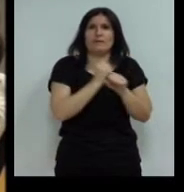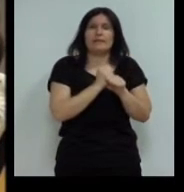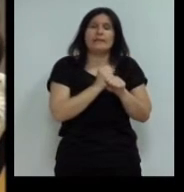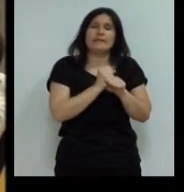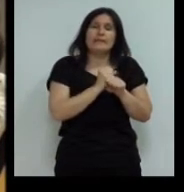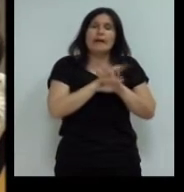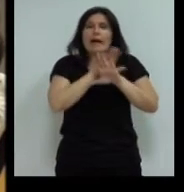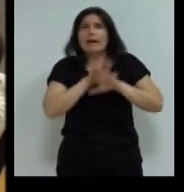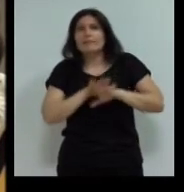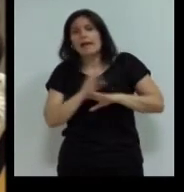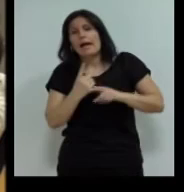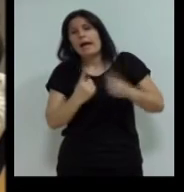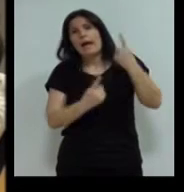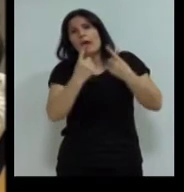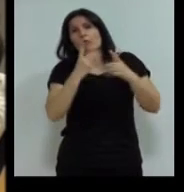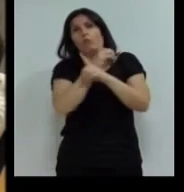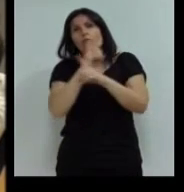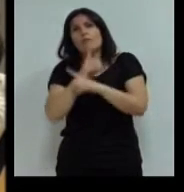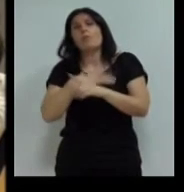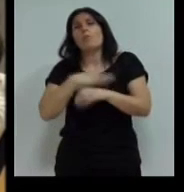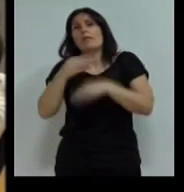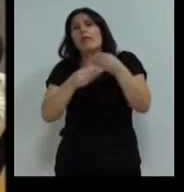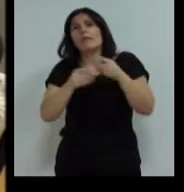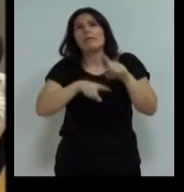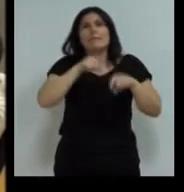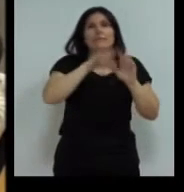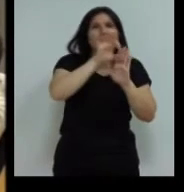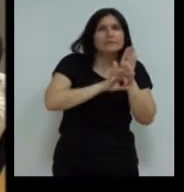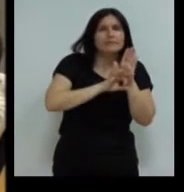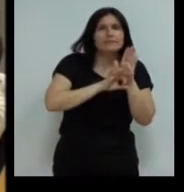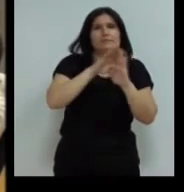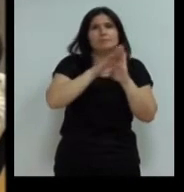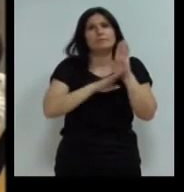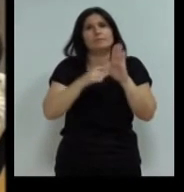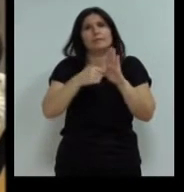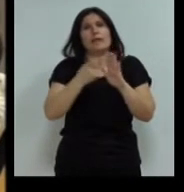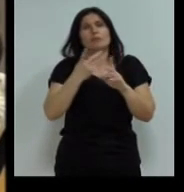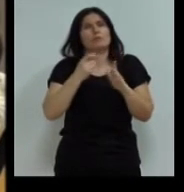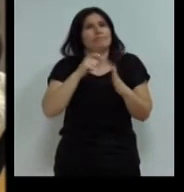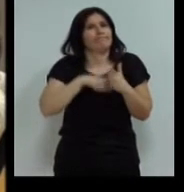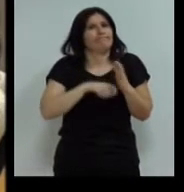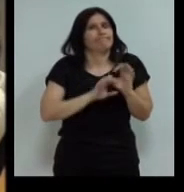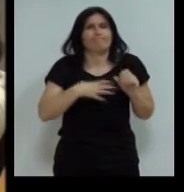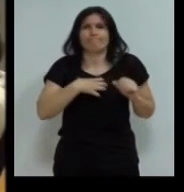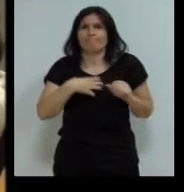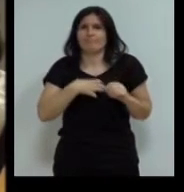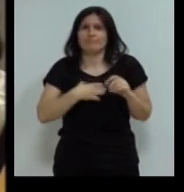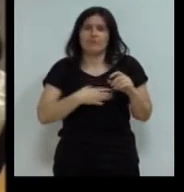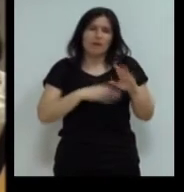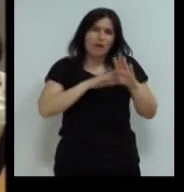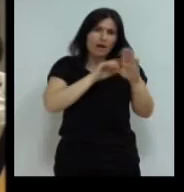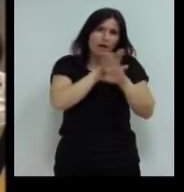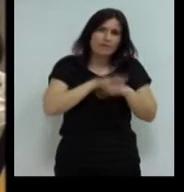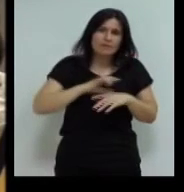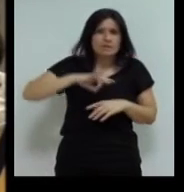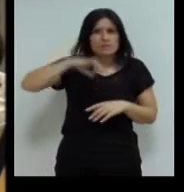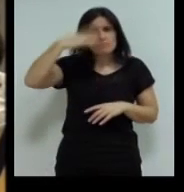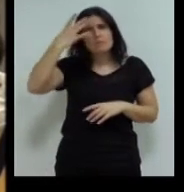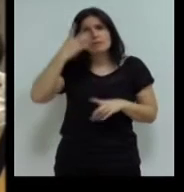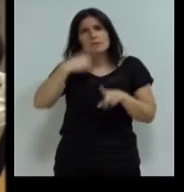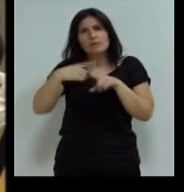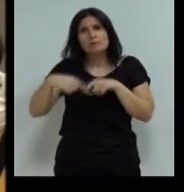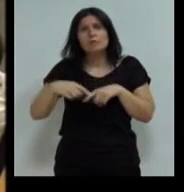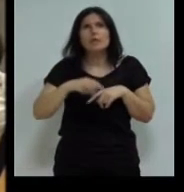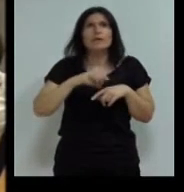puede solucionar en algunos entornos, en otros no, son muy rígidos, no te permiten eso, entonces tienes que estar inventando cosas permanentemente,